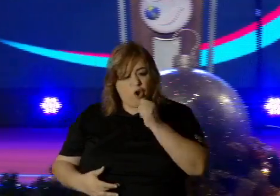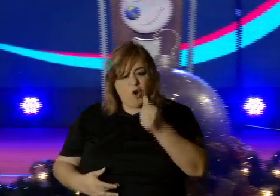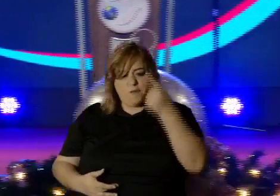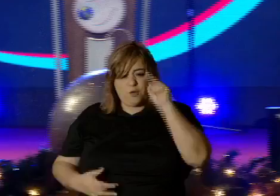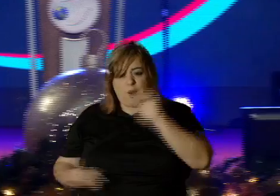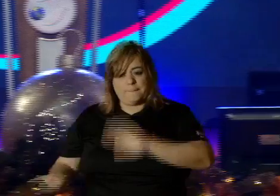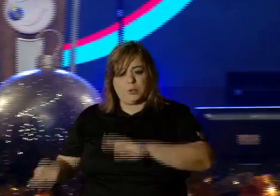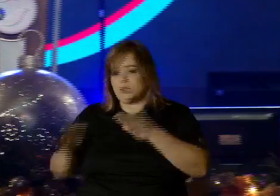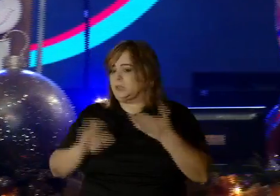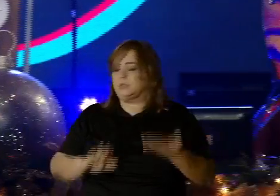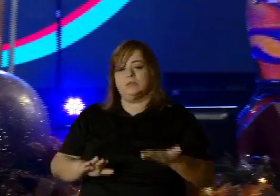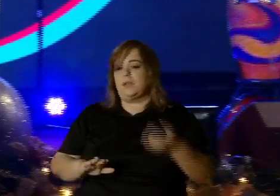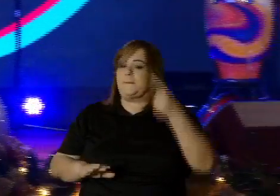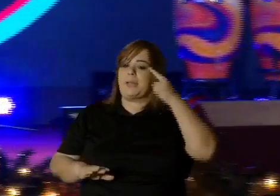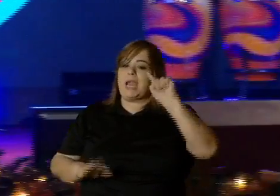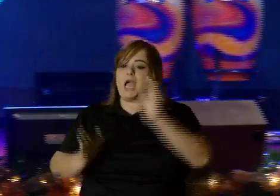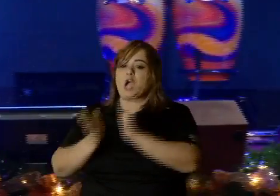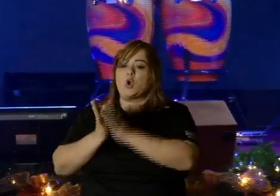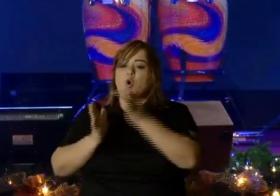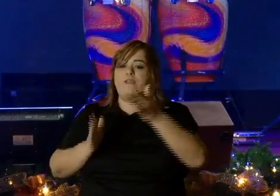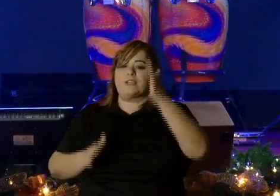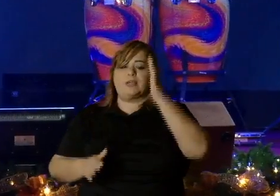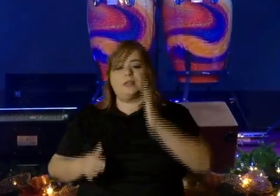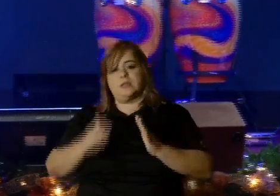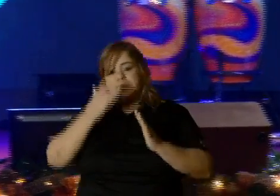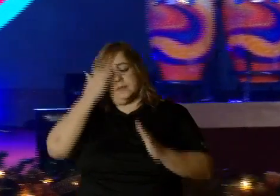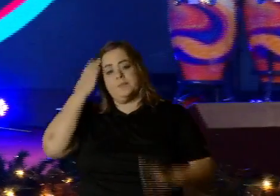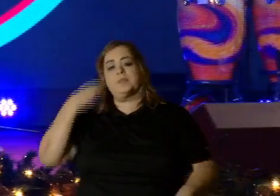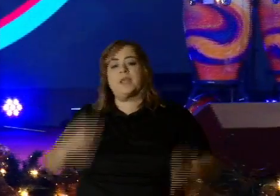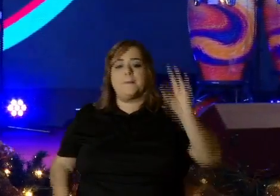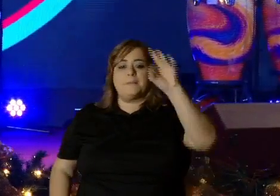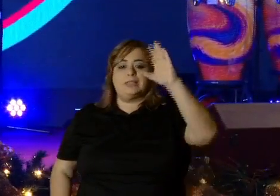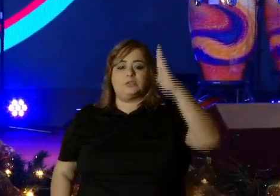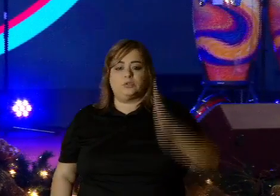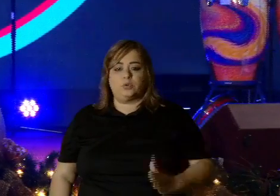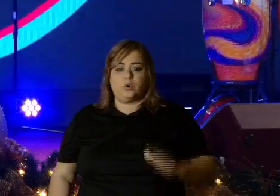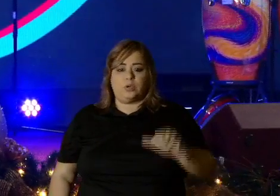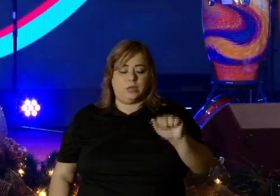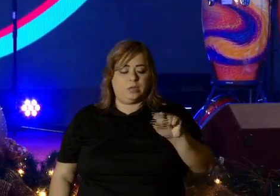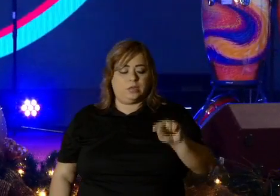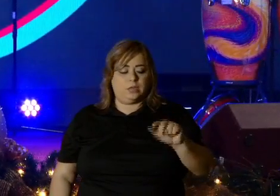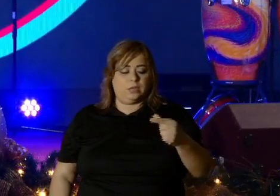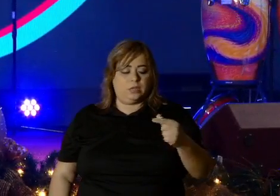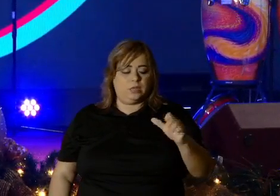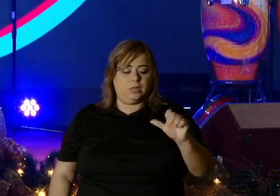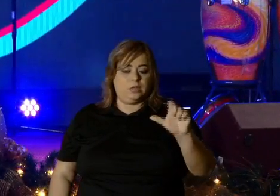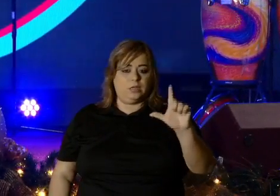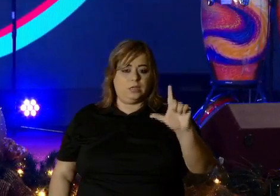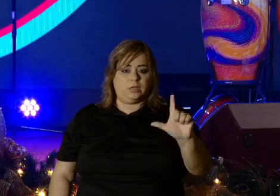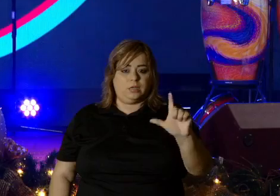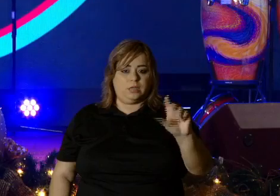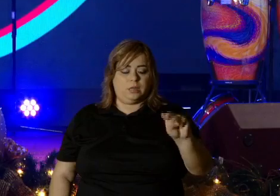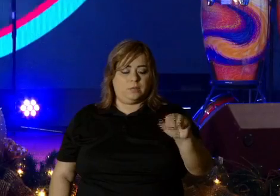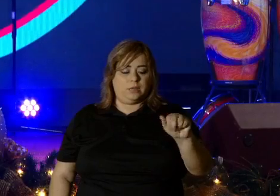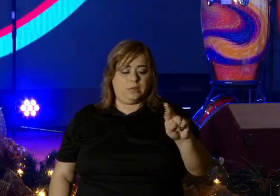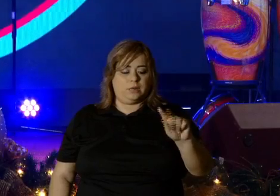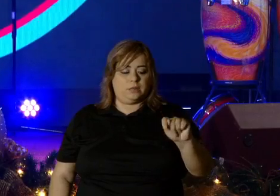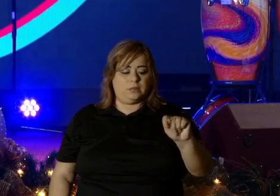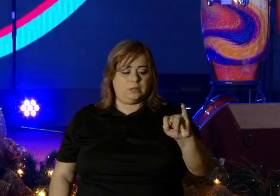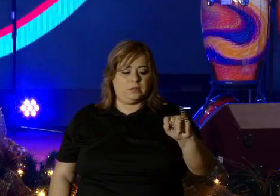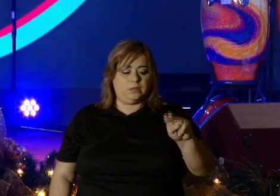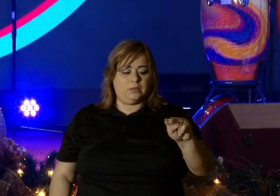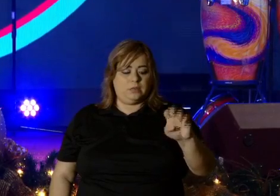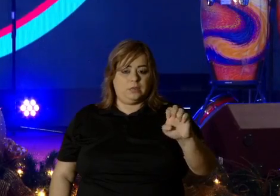se glorifique. Me pasan esta notita, el pastor Ángel Martínez, su esposa partió con el Señor, una mujer de Dios,